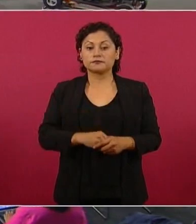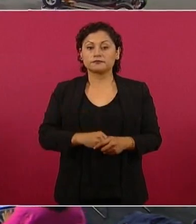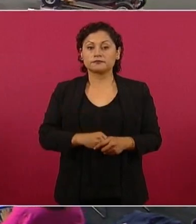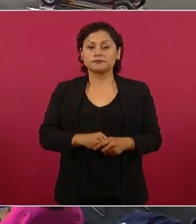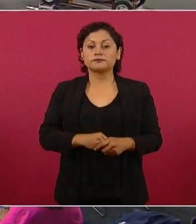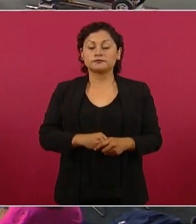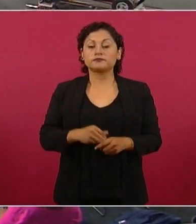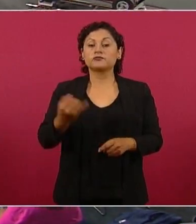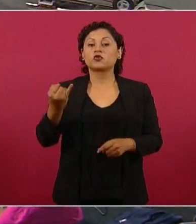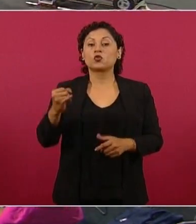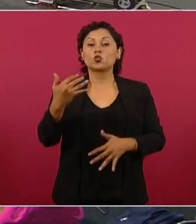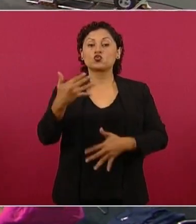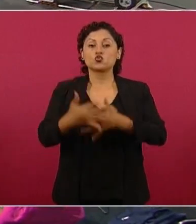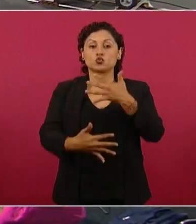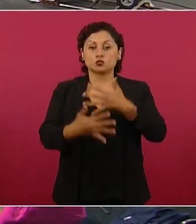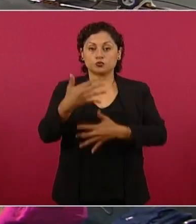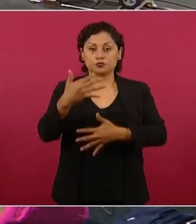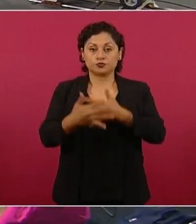15 de junio,